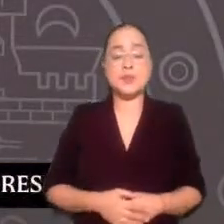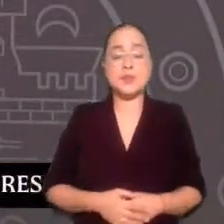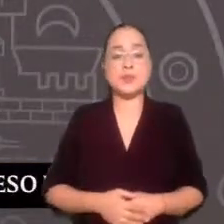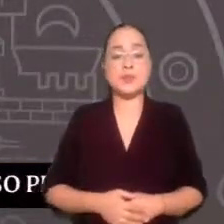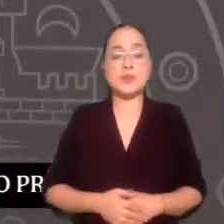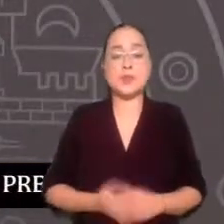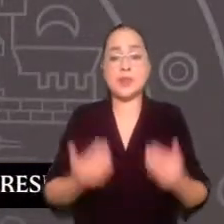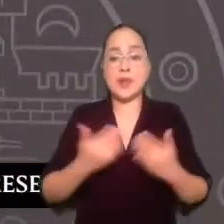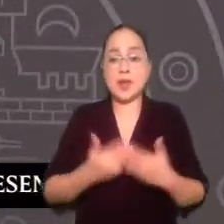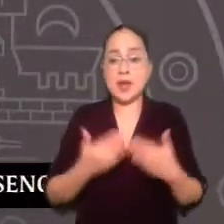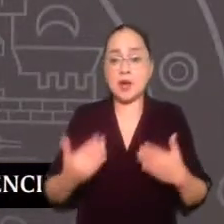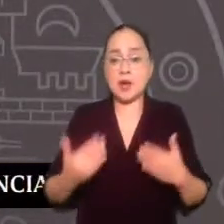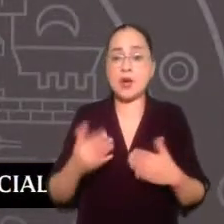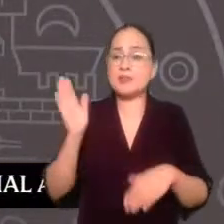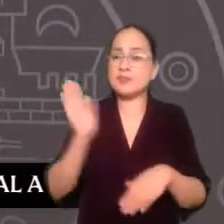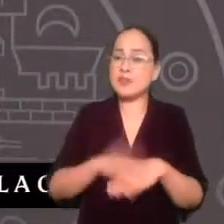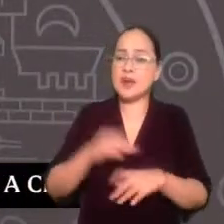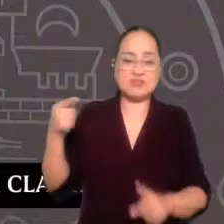de la